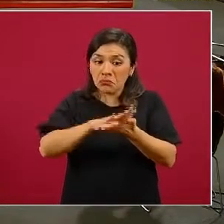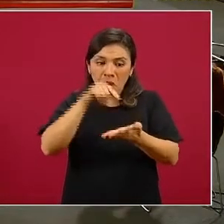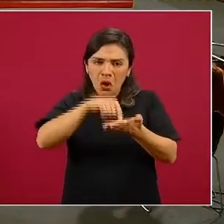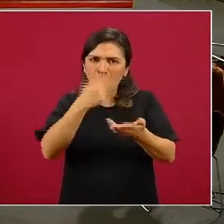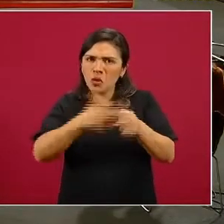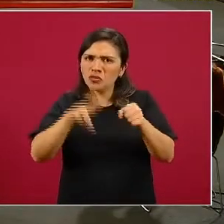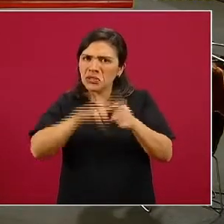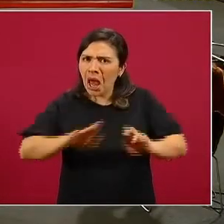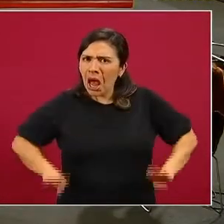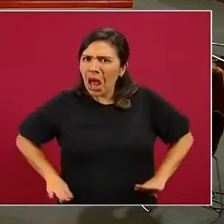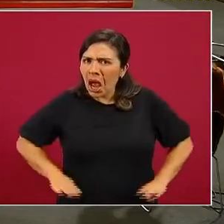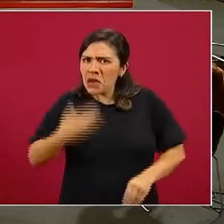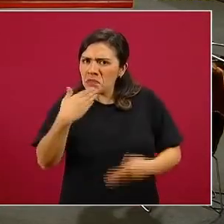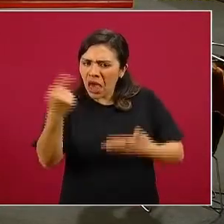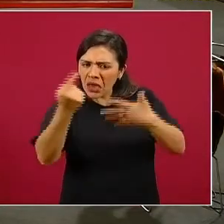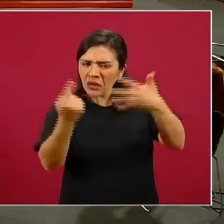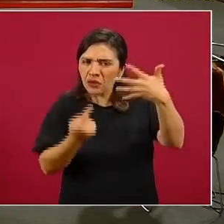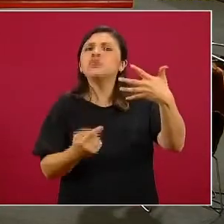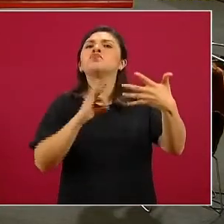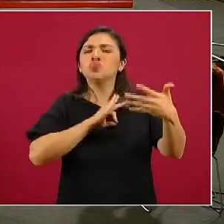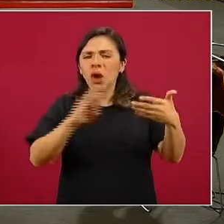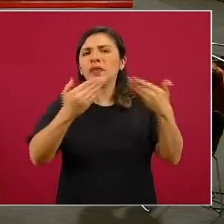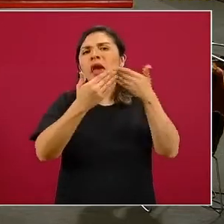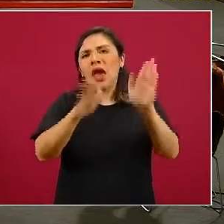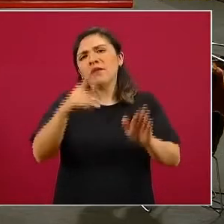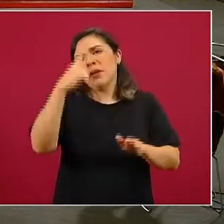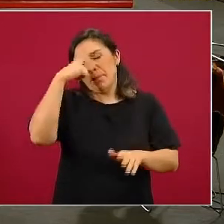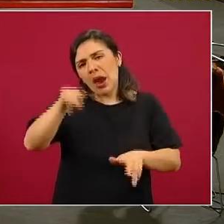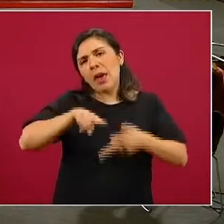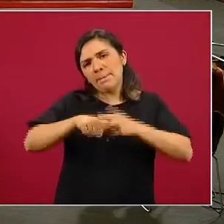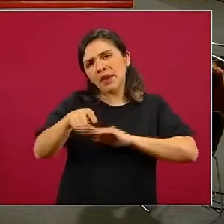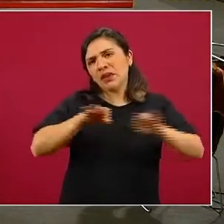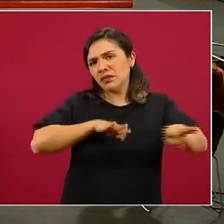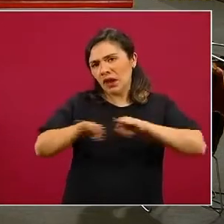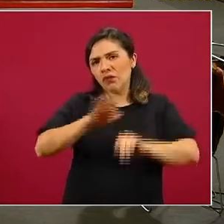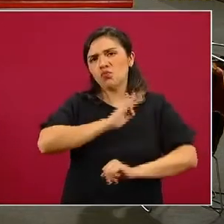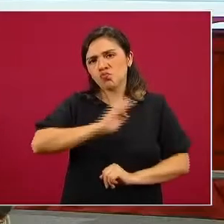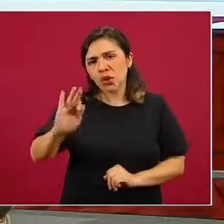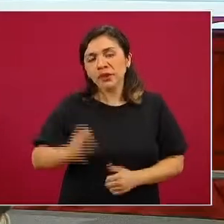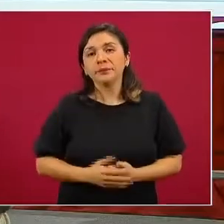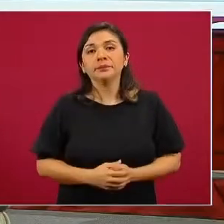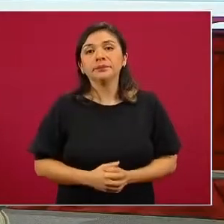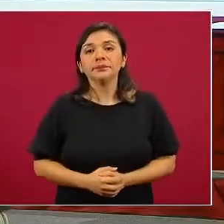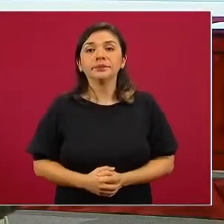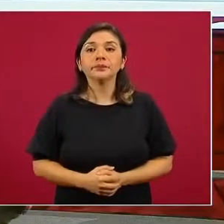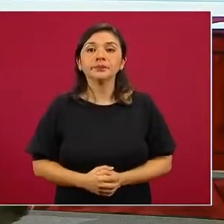estos requisitos, puede iniciar la actividad de donación y trasplantes. La siguiente.